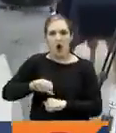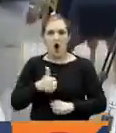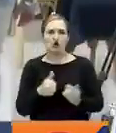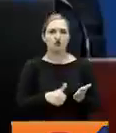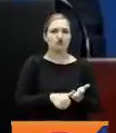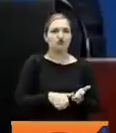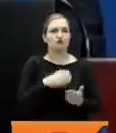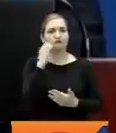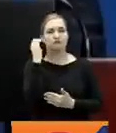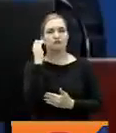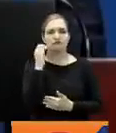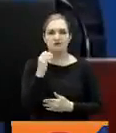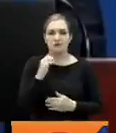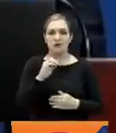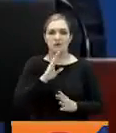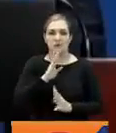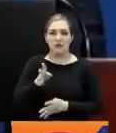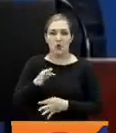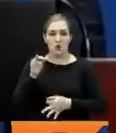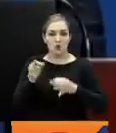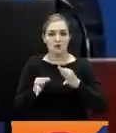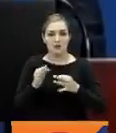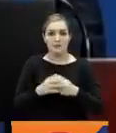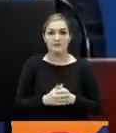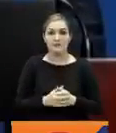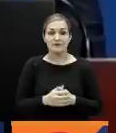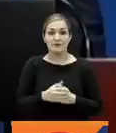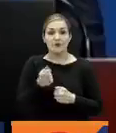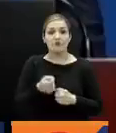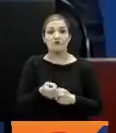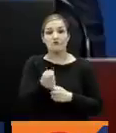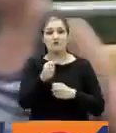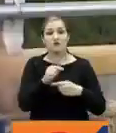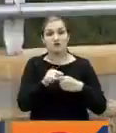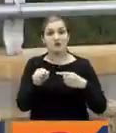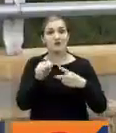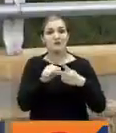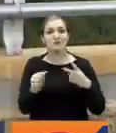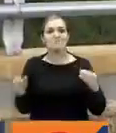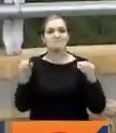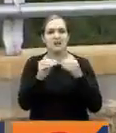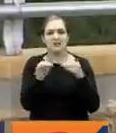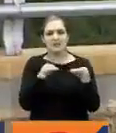y evadir la justicia. En dos semanas el registrador y el fiscal general de la nación revelarán los